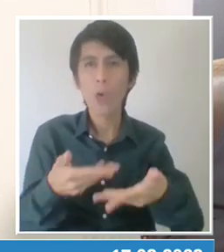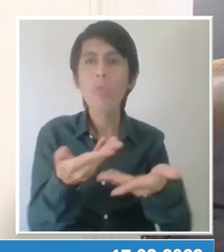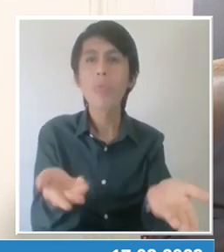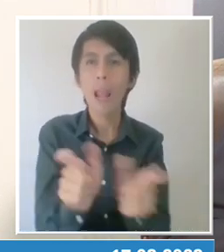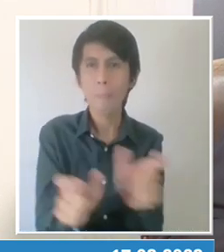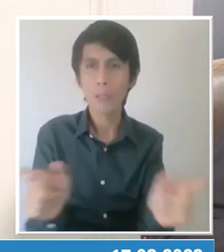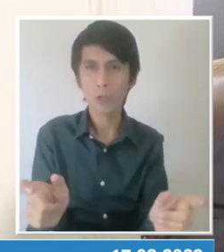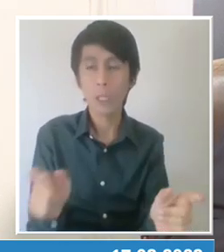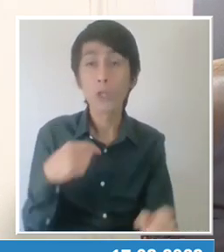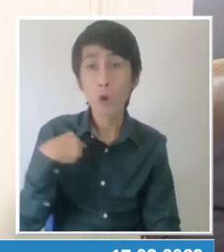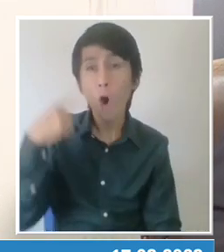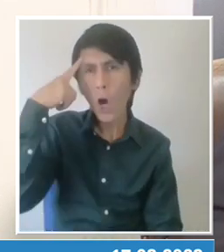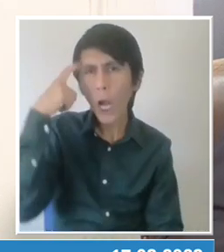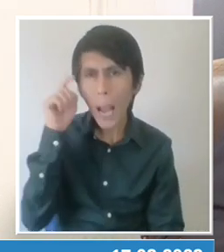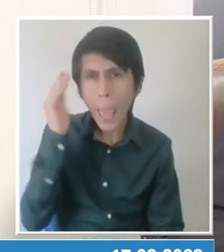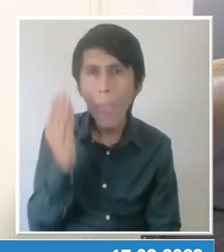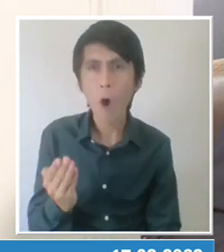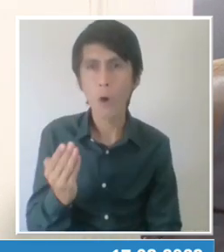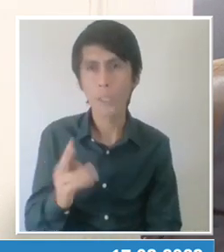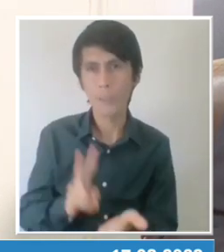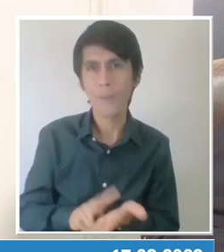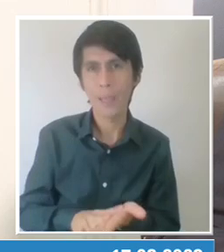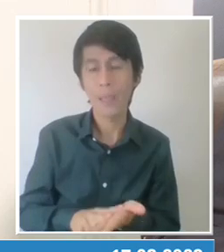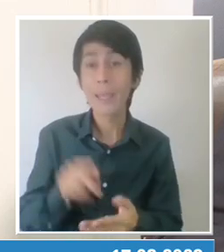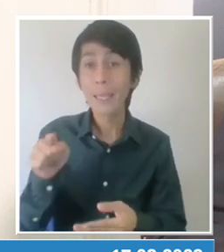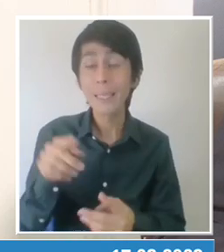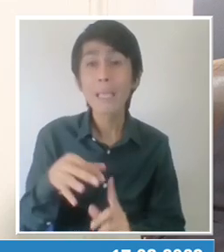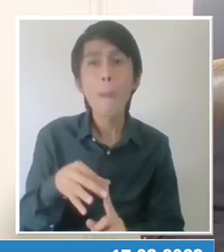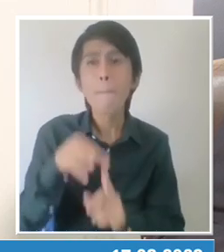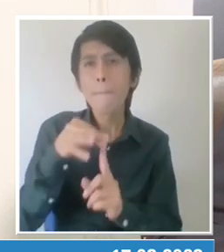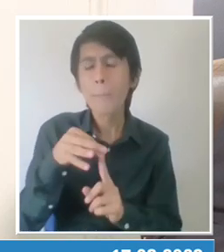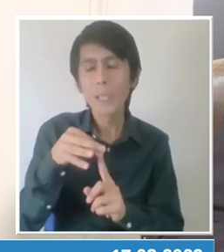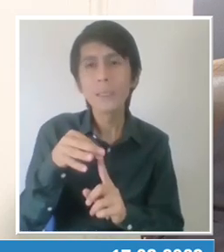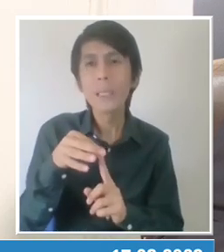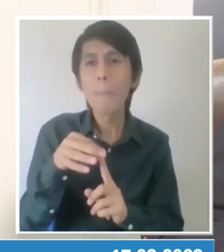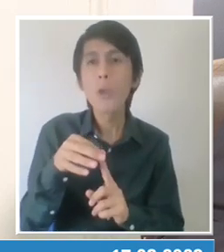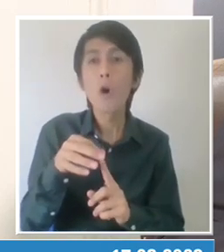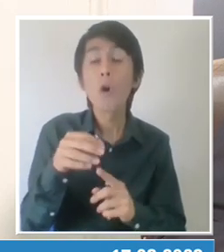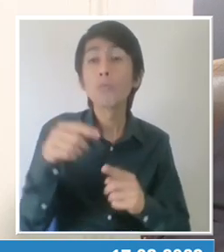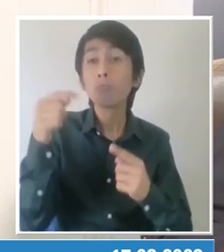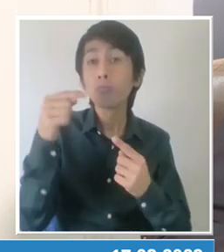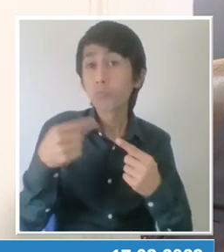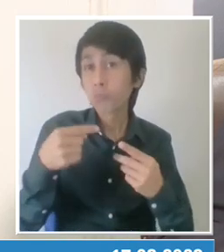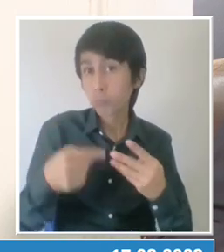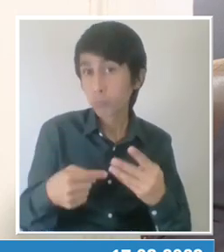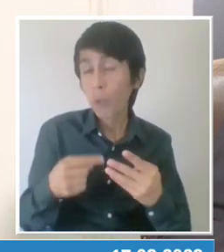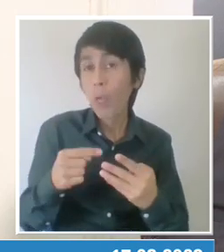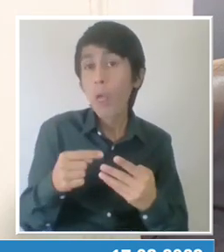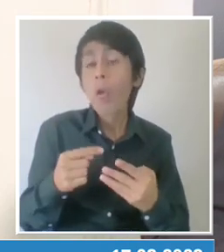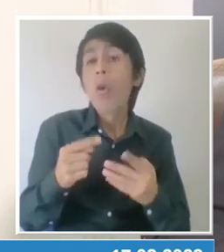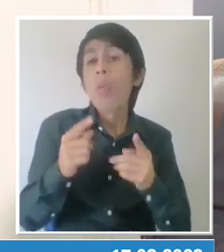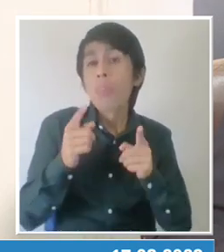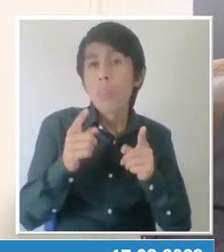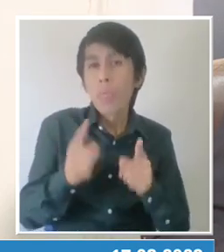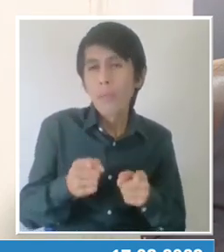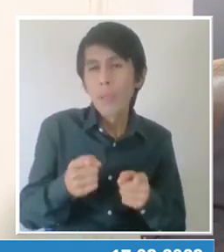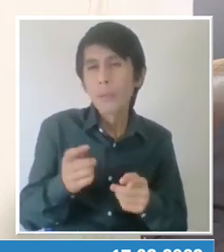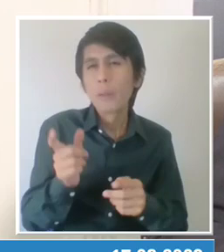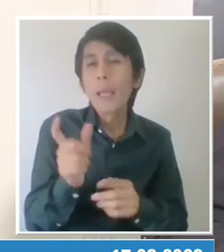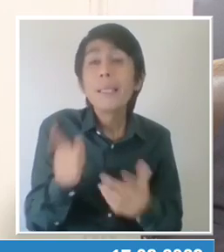yo creo que ese es un principio que tendría que ser constantemente, porque eso es